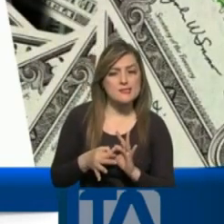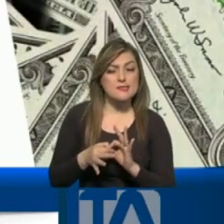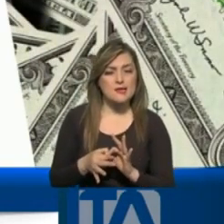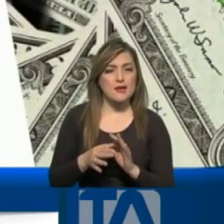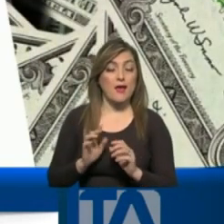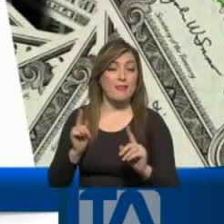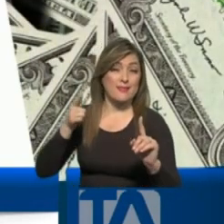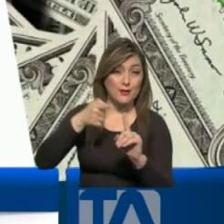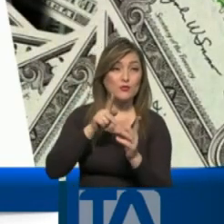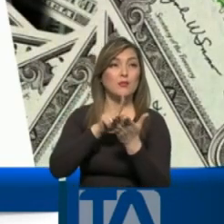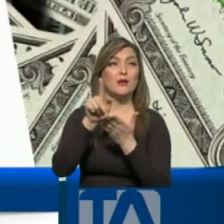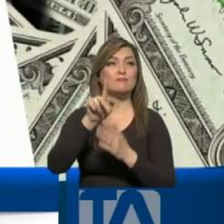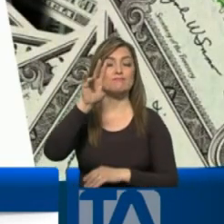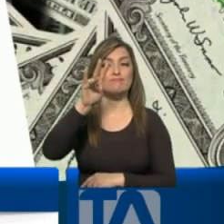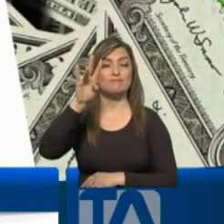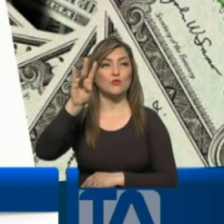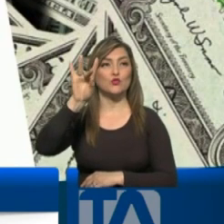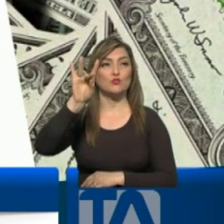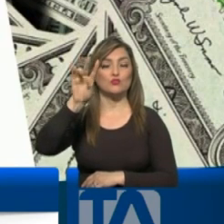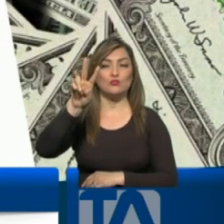autores directos deben cancelar